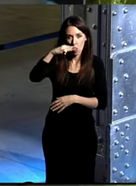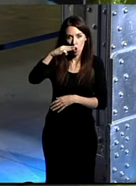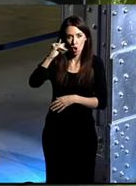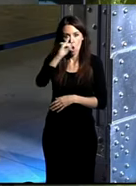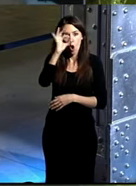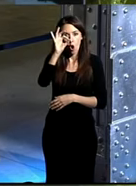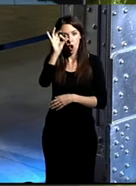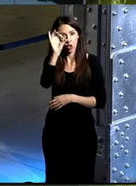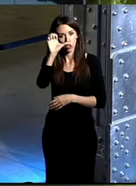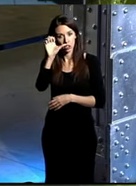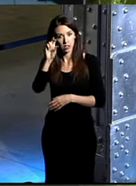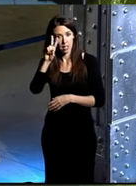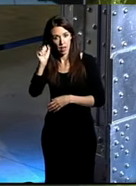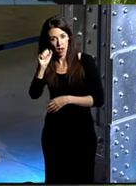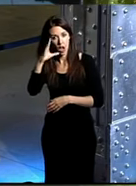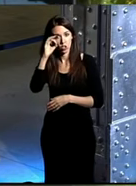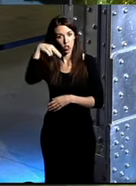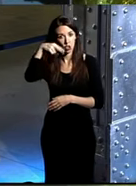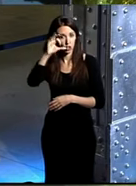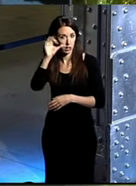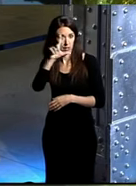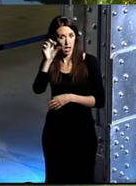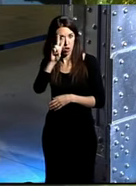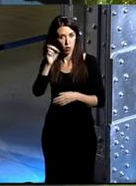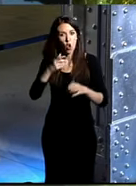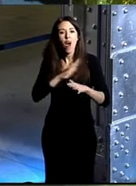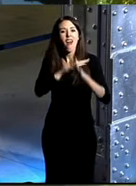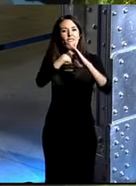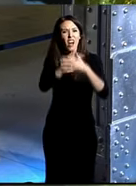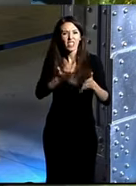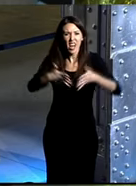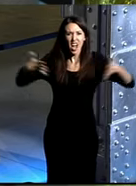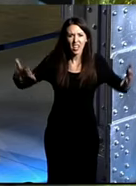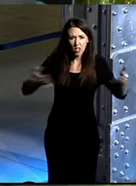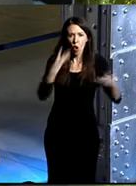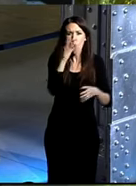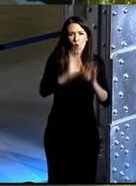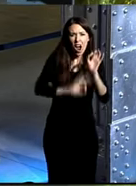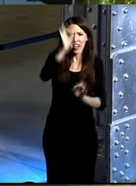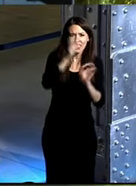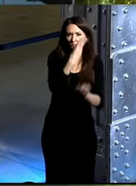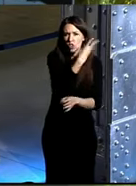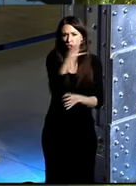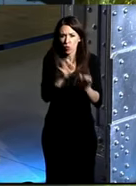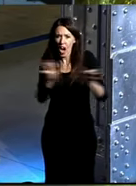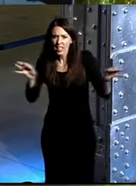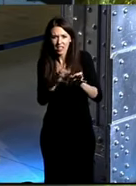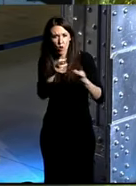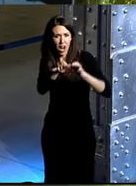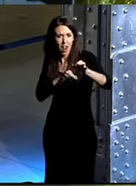José Vasconcelos. Es una ballena gigante. Mide 240 metros de largo, mide 40 metros de alto, mide 30 metros de